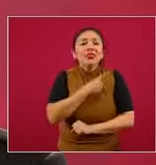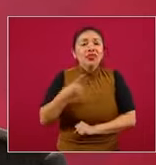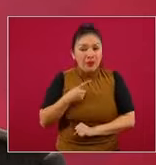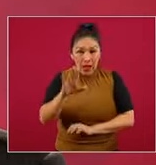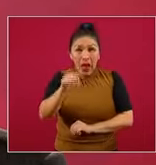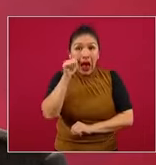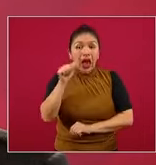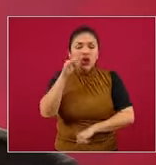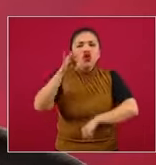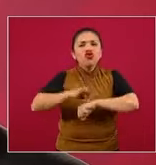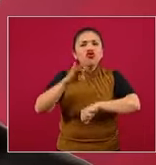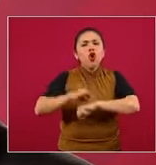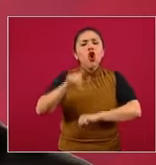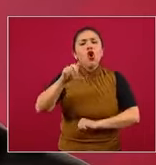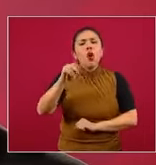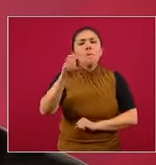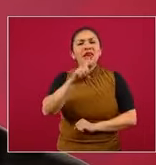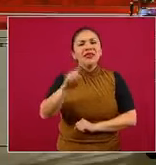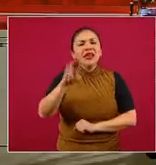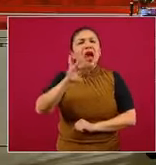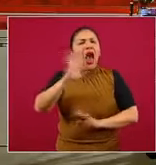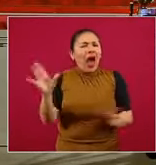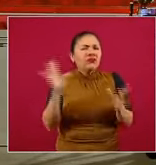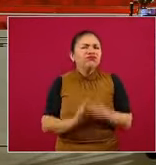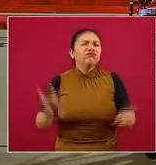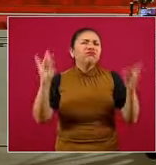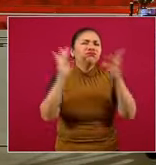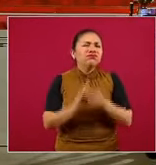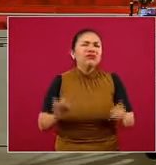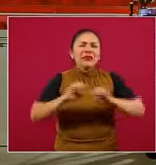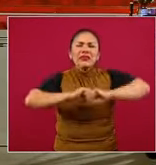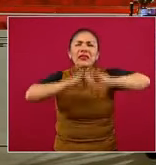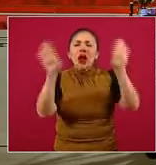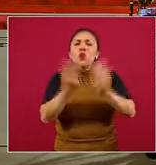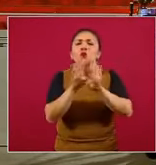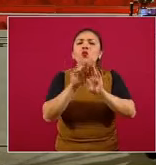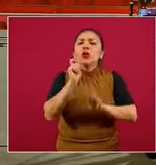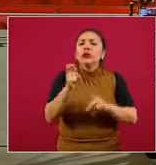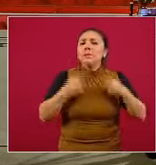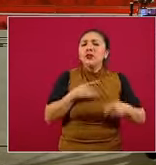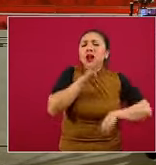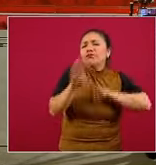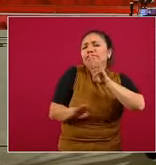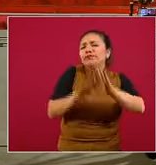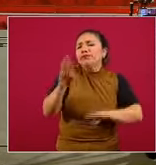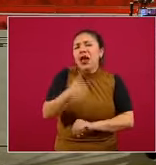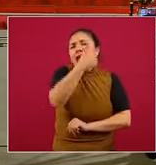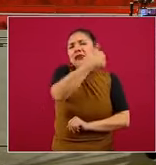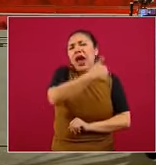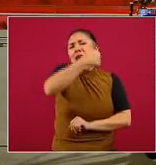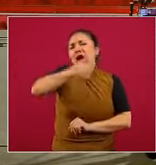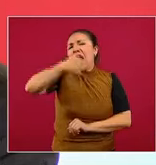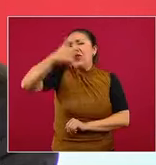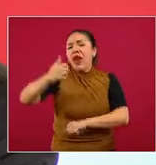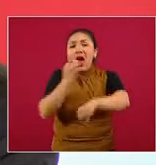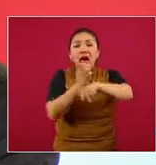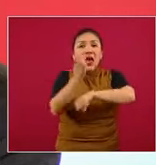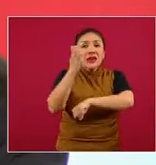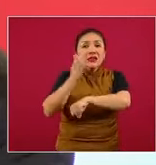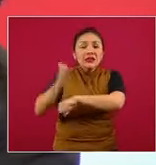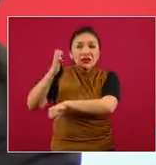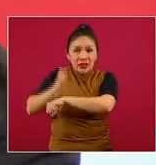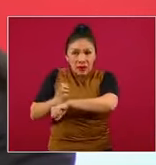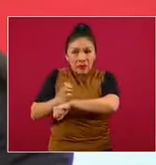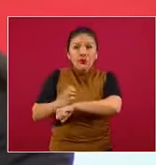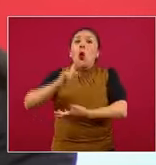el doctor López Ridaura hizo un recorrido detallado del fenómeno de mortalidad en cada una de las entidades federativas